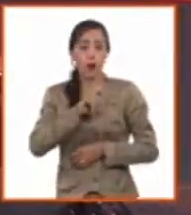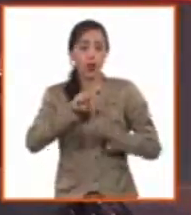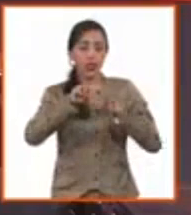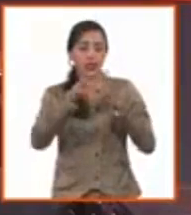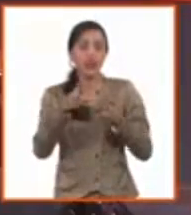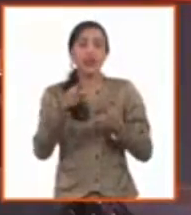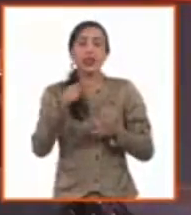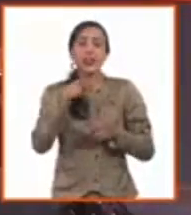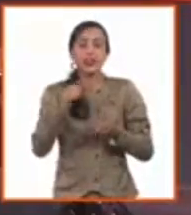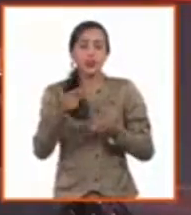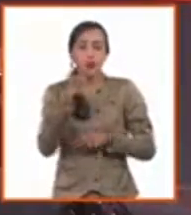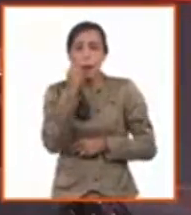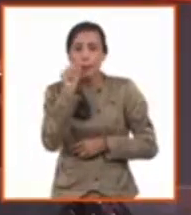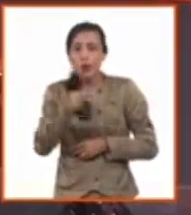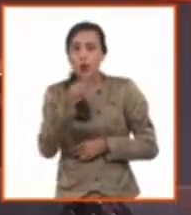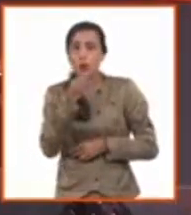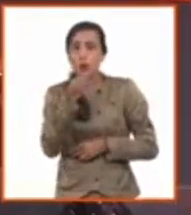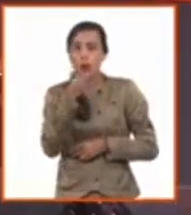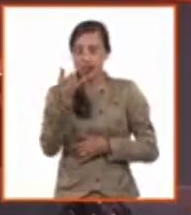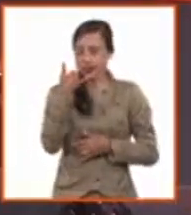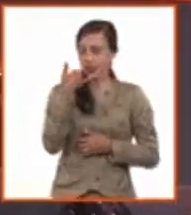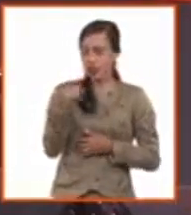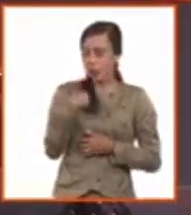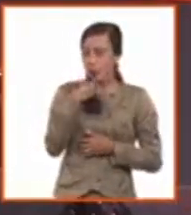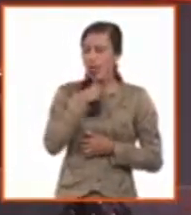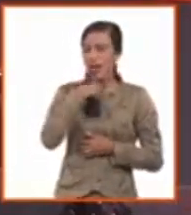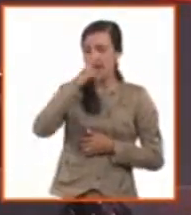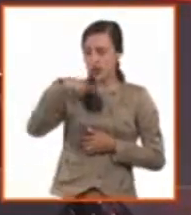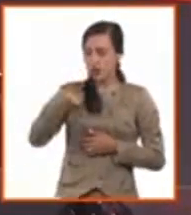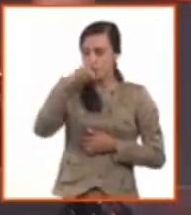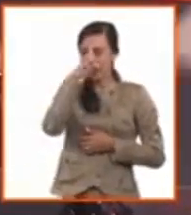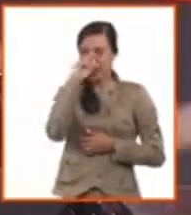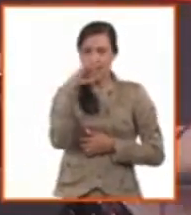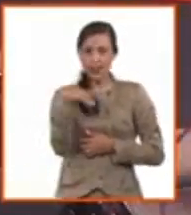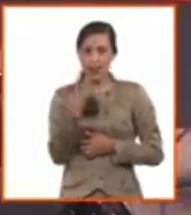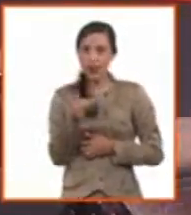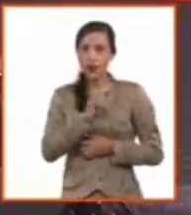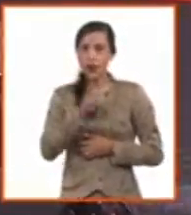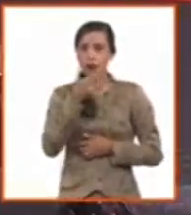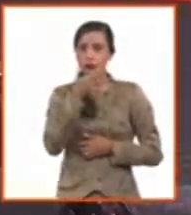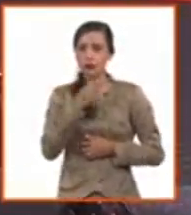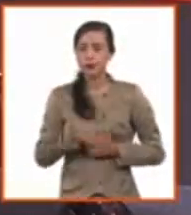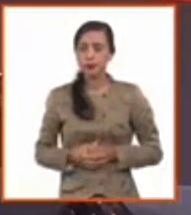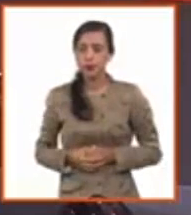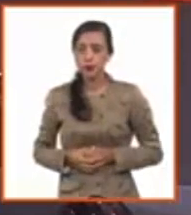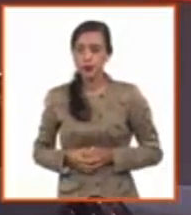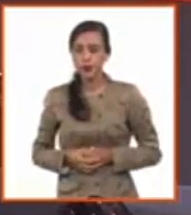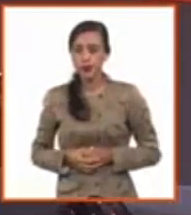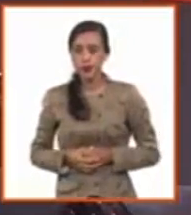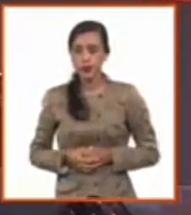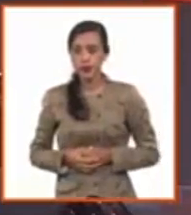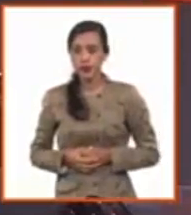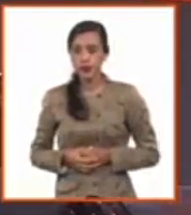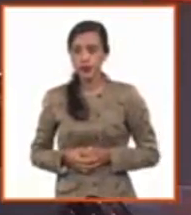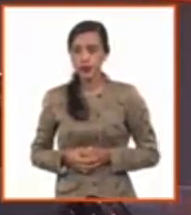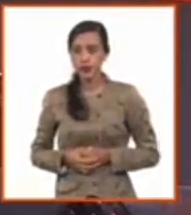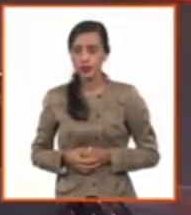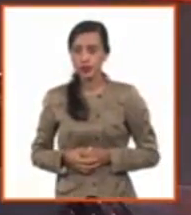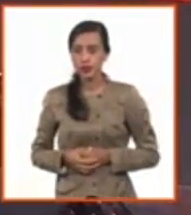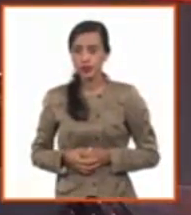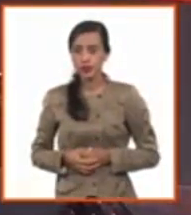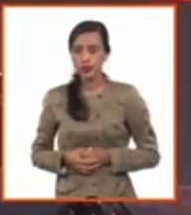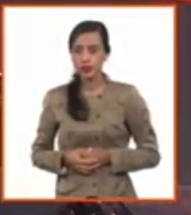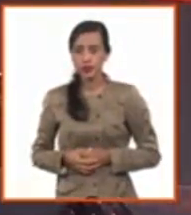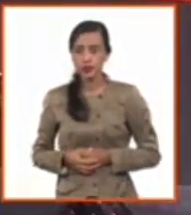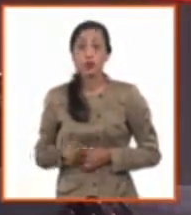cubana del diagnóstico y de la medicina que incluso tiene una componente desarrollada por get en el